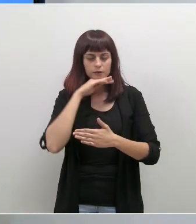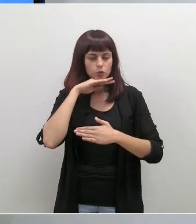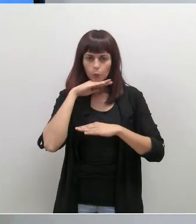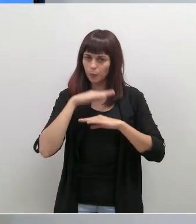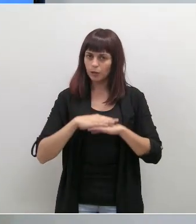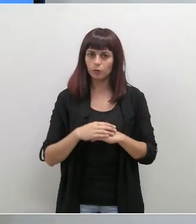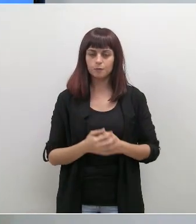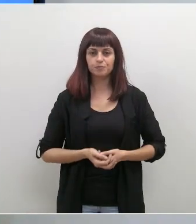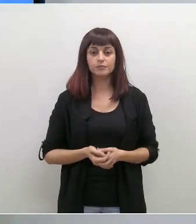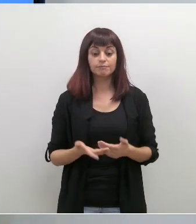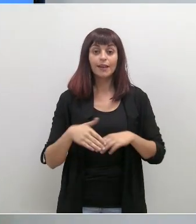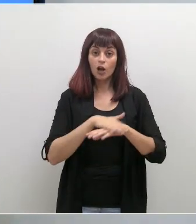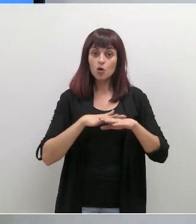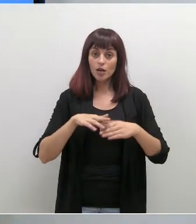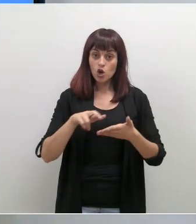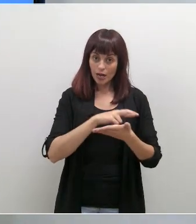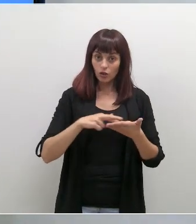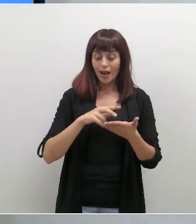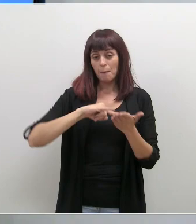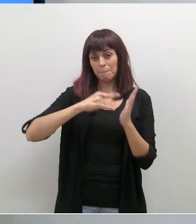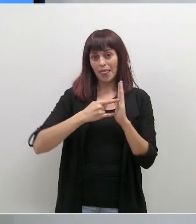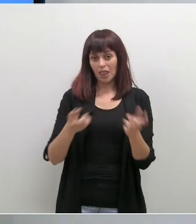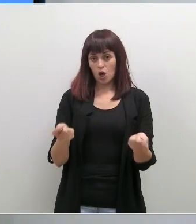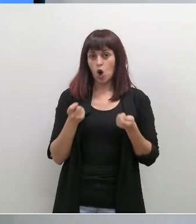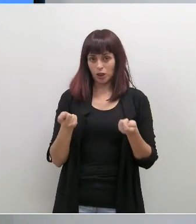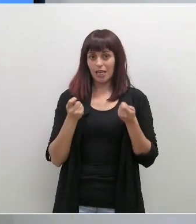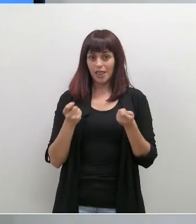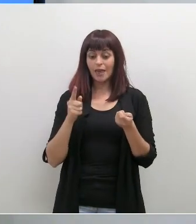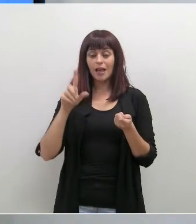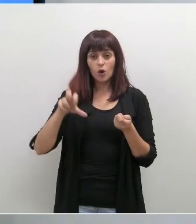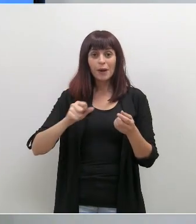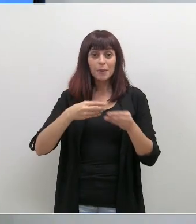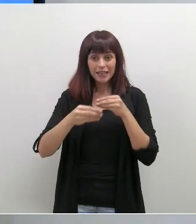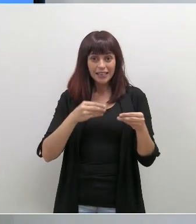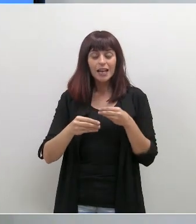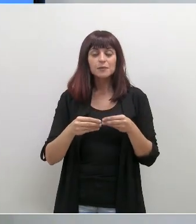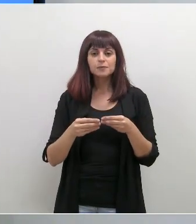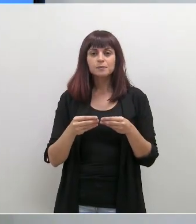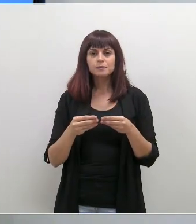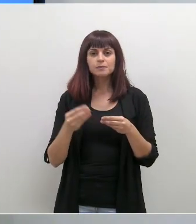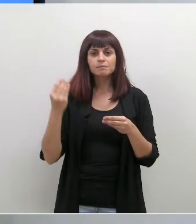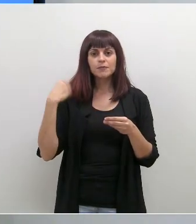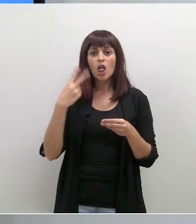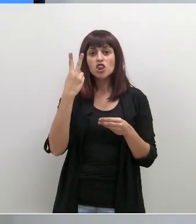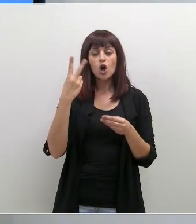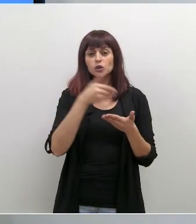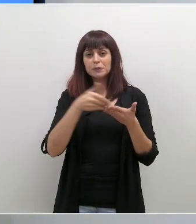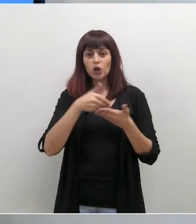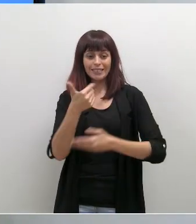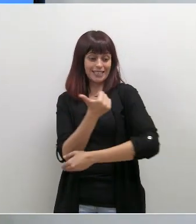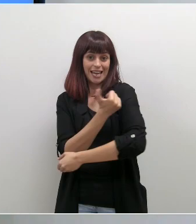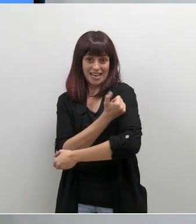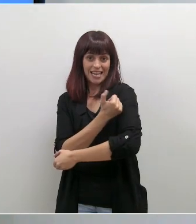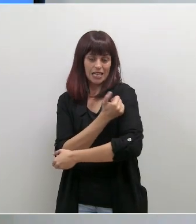establecido. El Gobierno regional, dentro del plan de contingencia y acopio de material, ha gestionado el aprovisionamiento de 2 millones de jeringuillas y